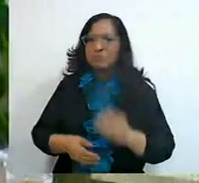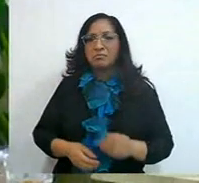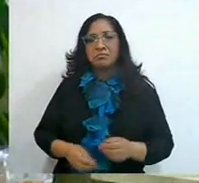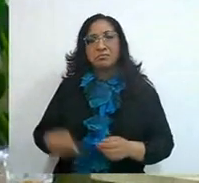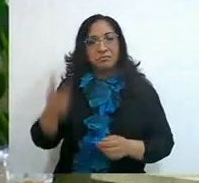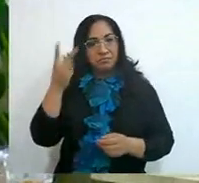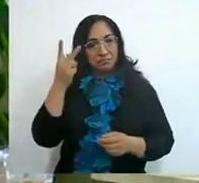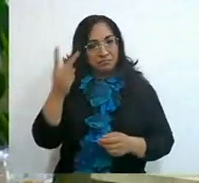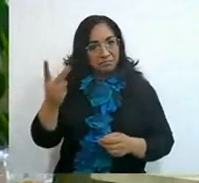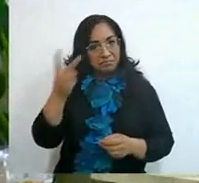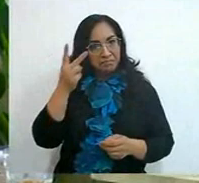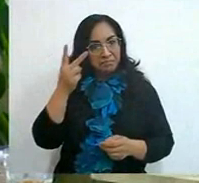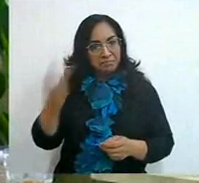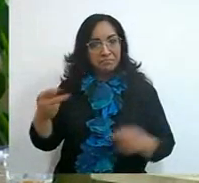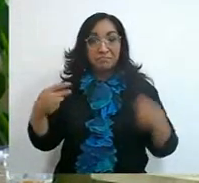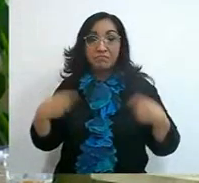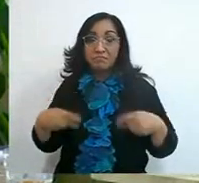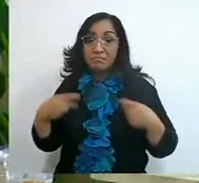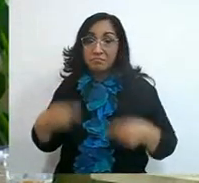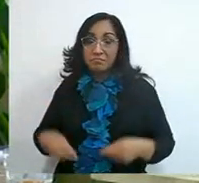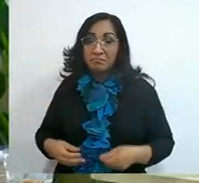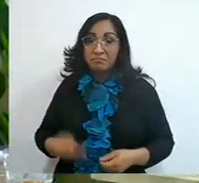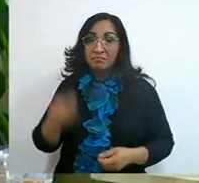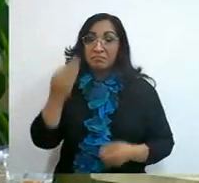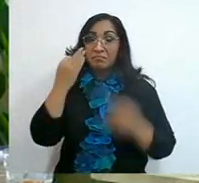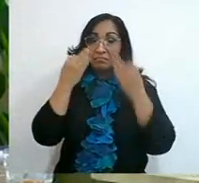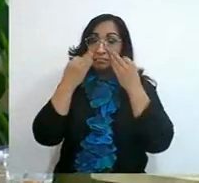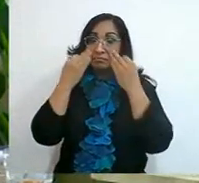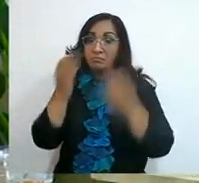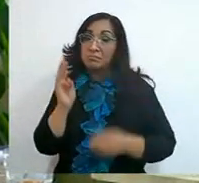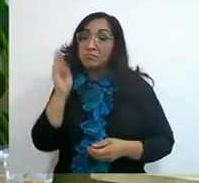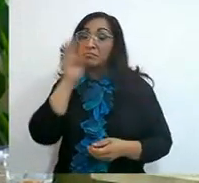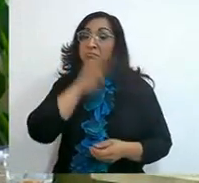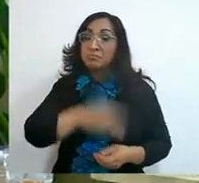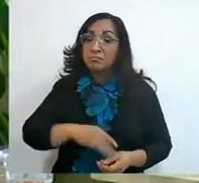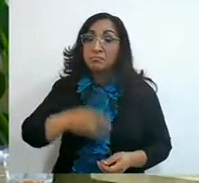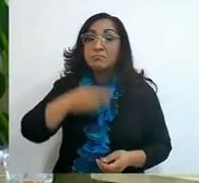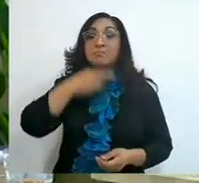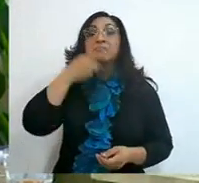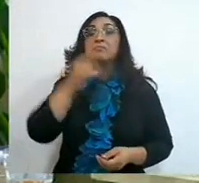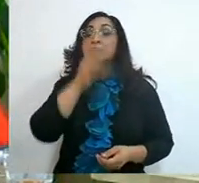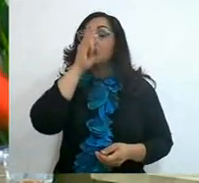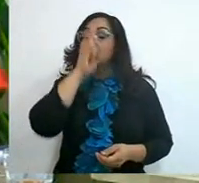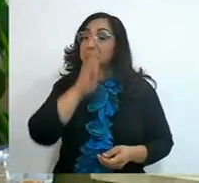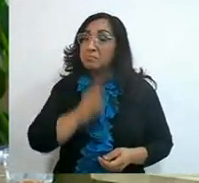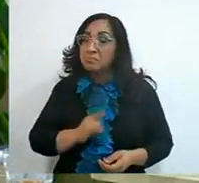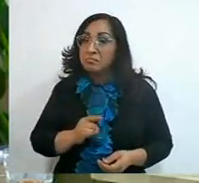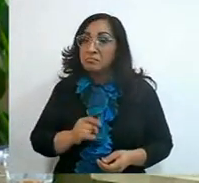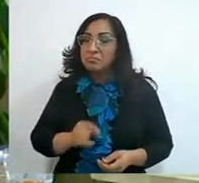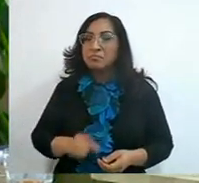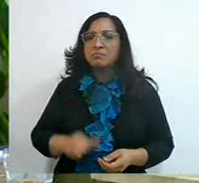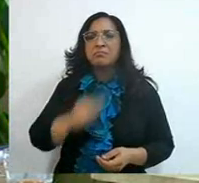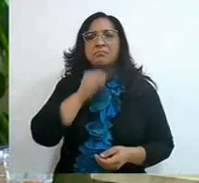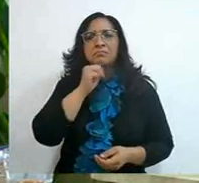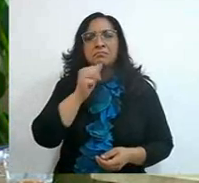dos, el testigo falso y el que habla mentira. Ninguno escapará. ¿Qué de la ley? Puede que